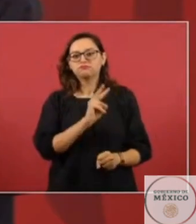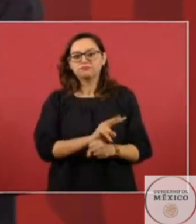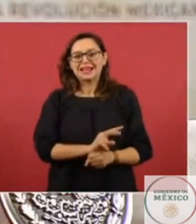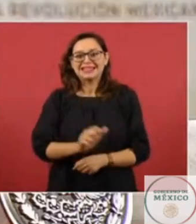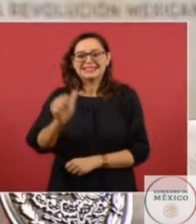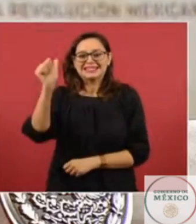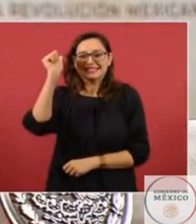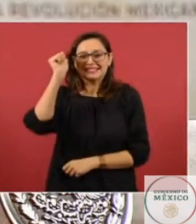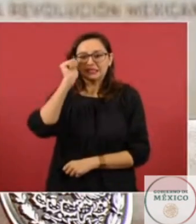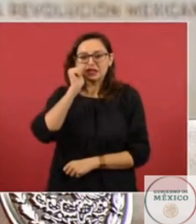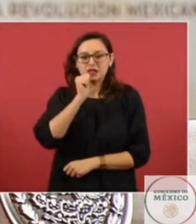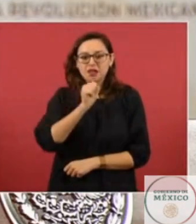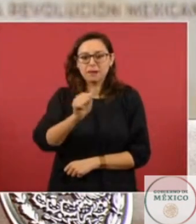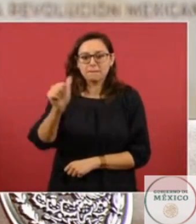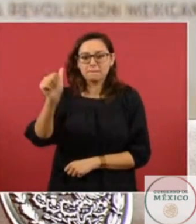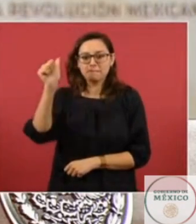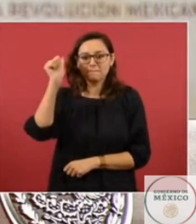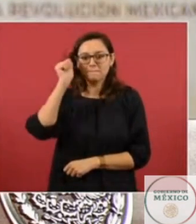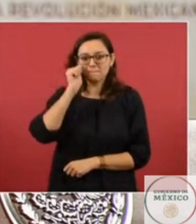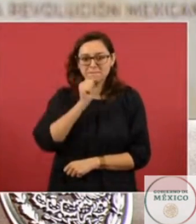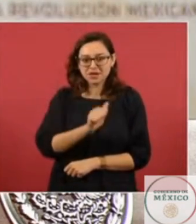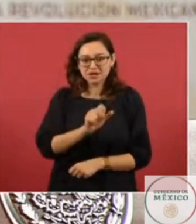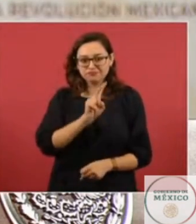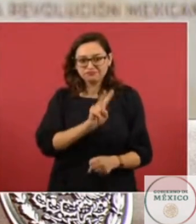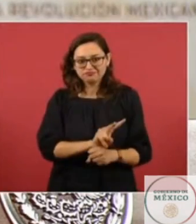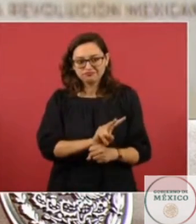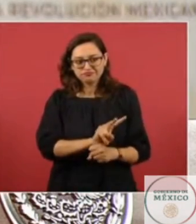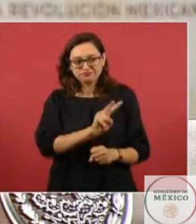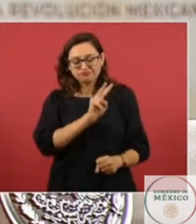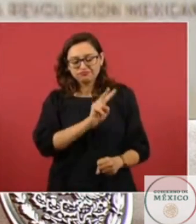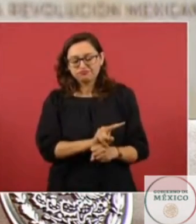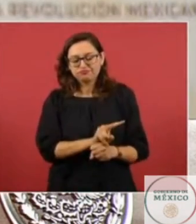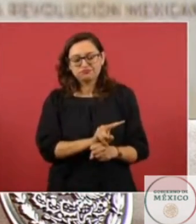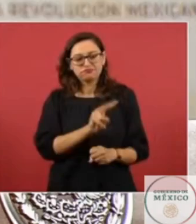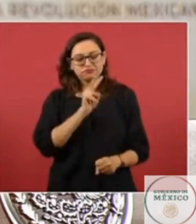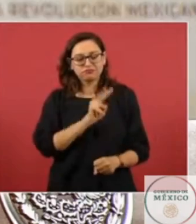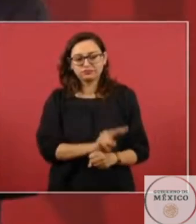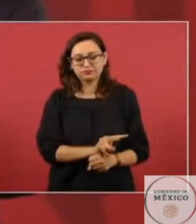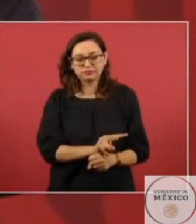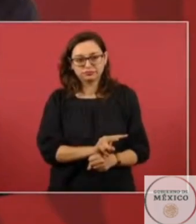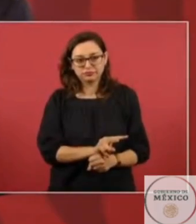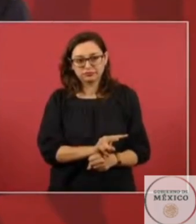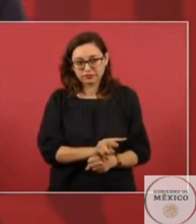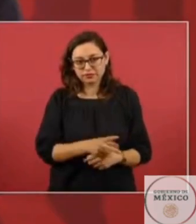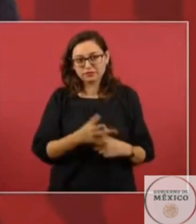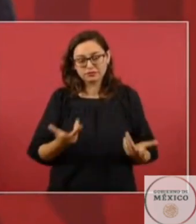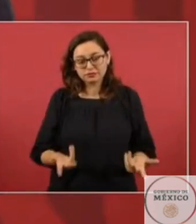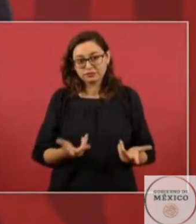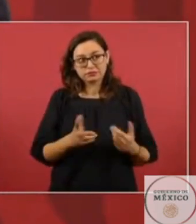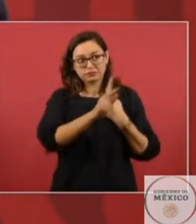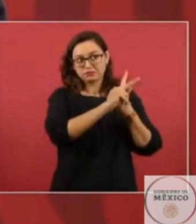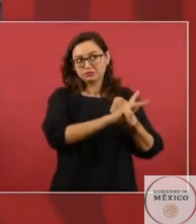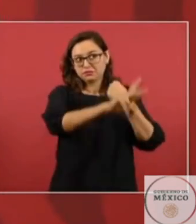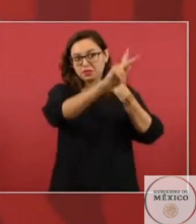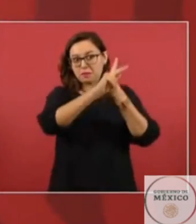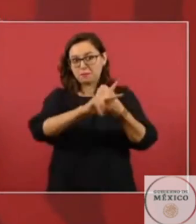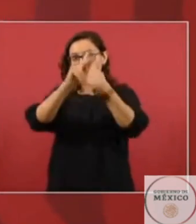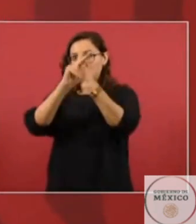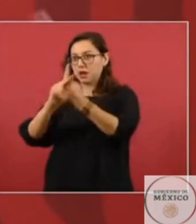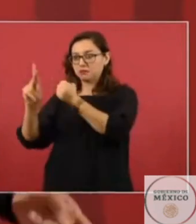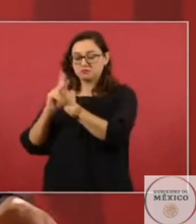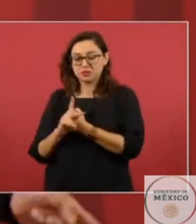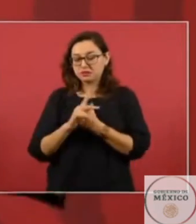necesitamos un poco de información, ya no tanta, pero sí algo, Y eso no se los puedo decir